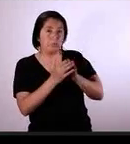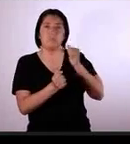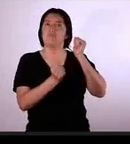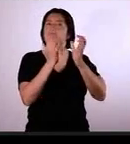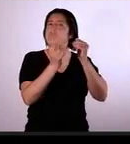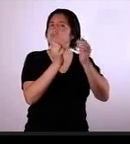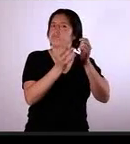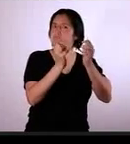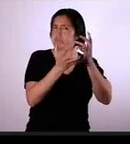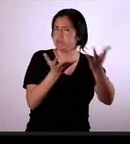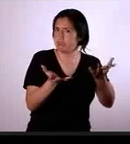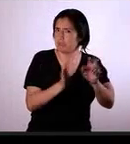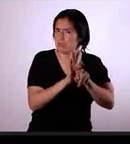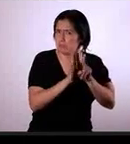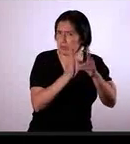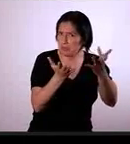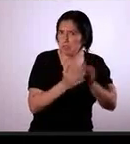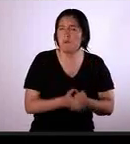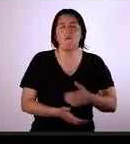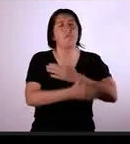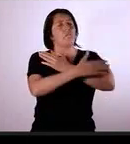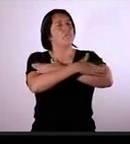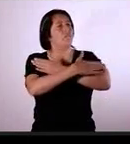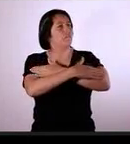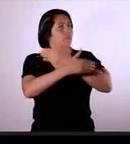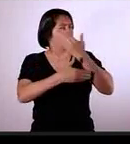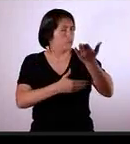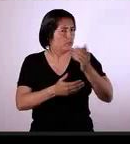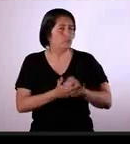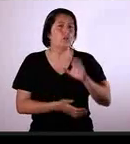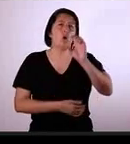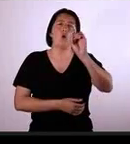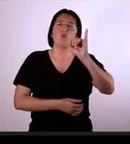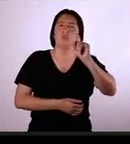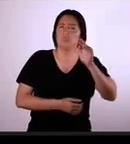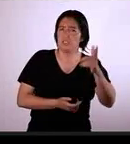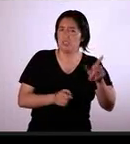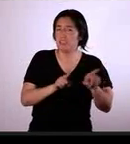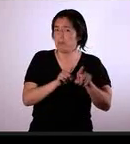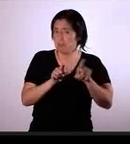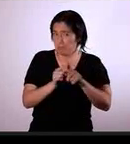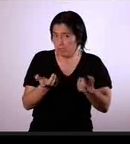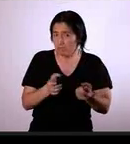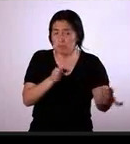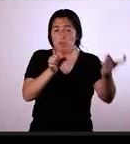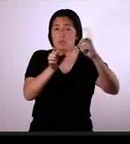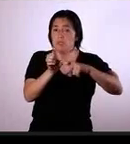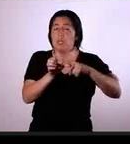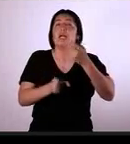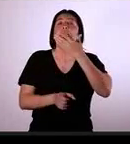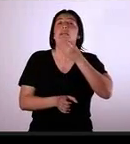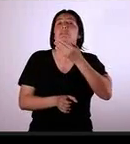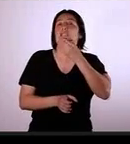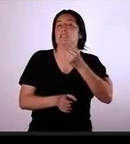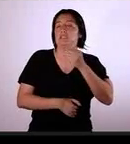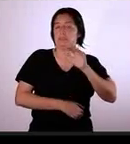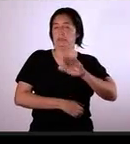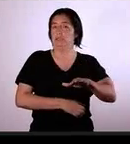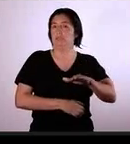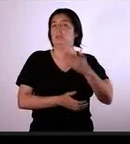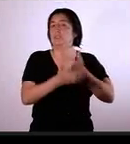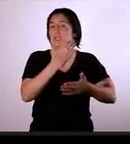con intérprete en lenguaje de señas. Felicitaciones a Locitel, que también va a estar con nosotros en la Navidad del Niño